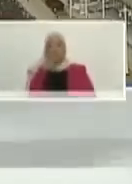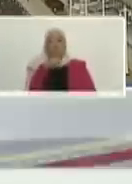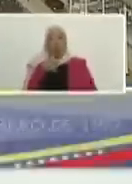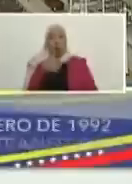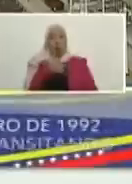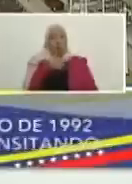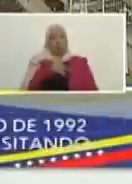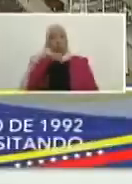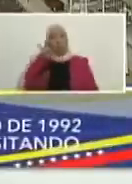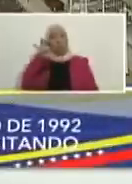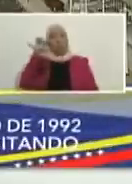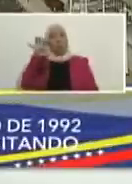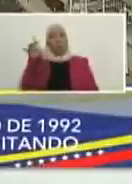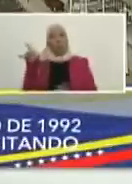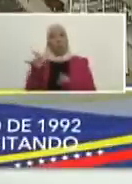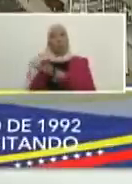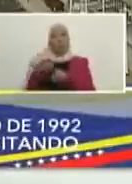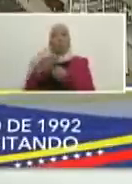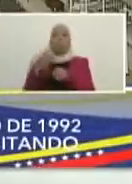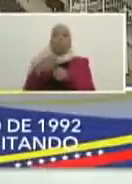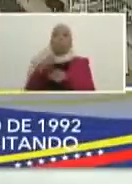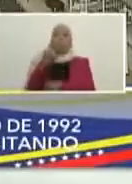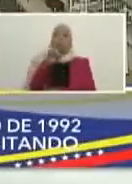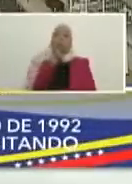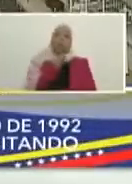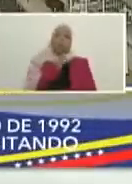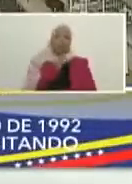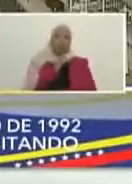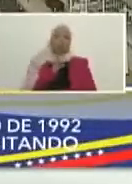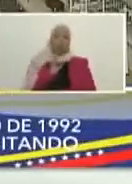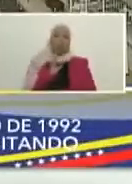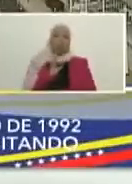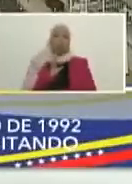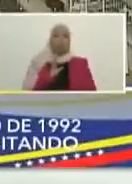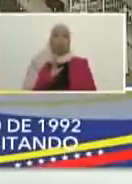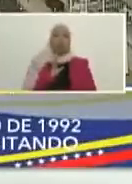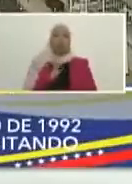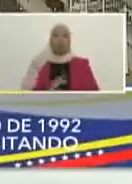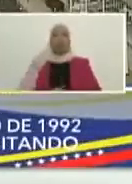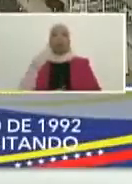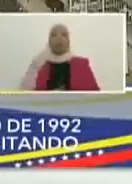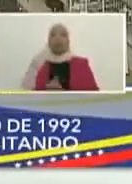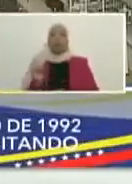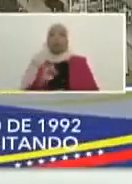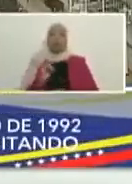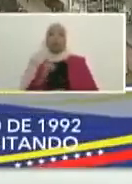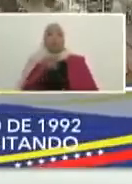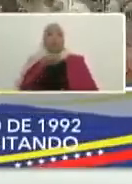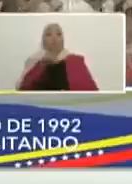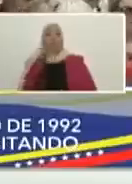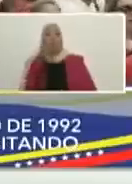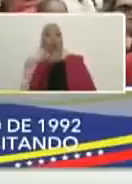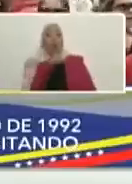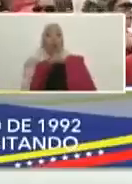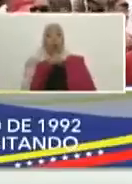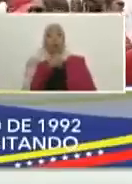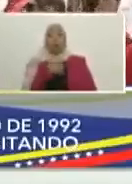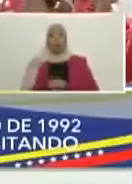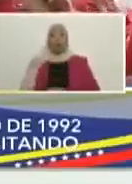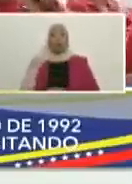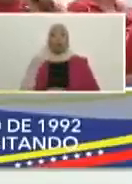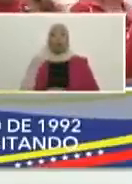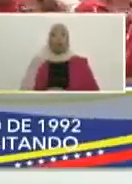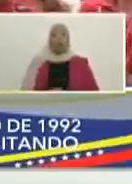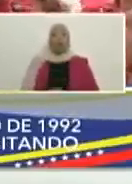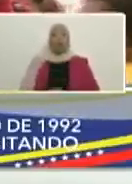puede llamarse como usted quiera, pero ni es ser porque no existe, y menos humano.